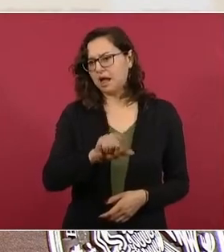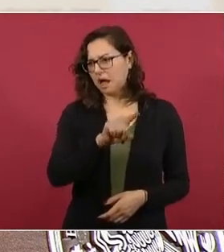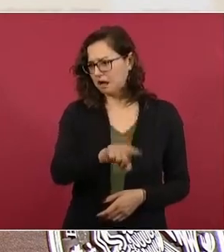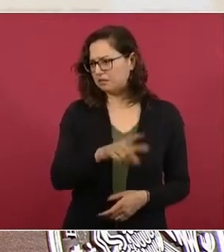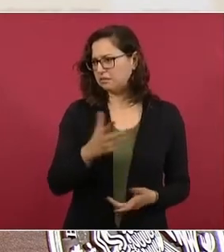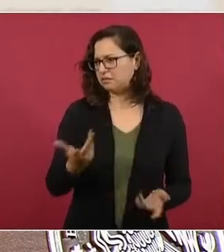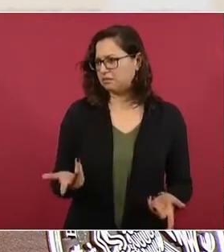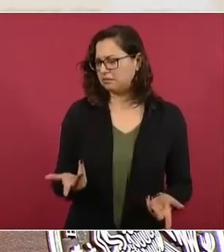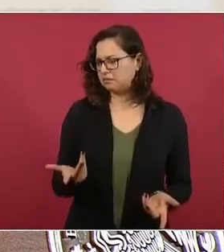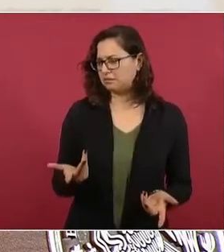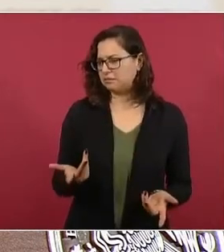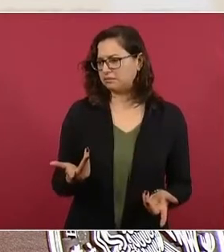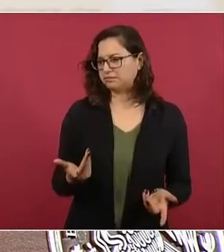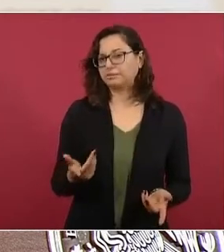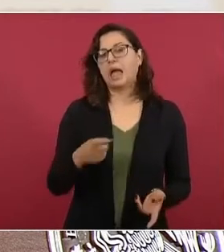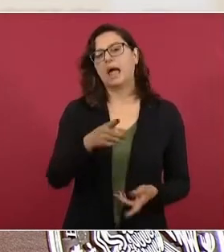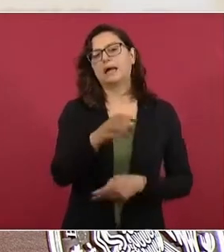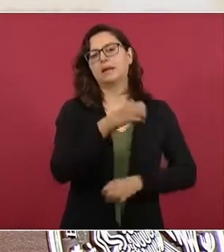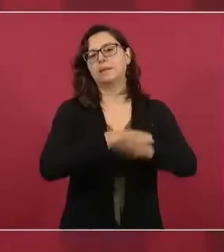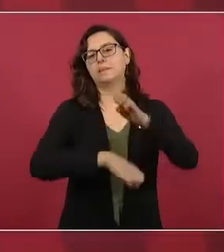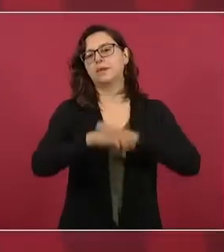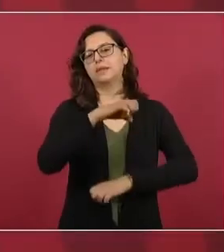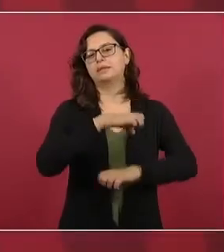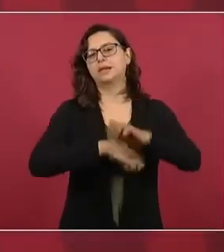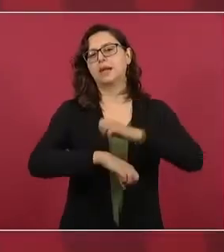Nada más que como es una empresa estadounidense